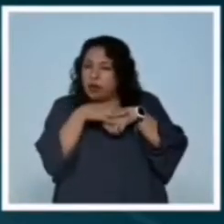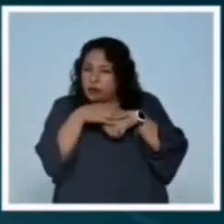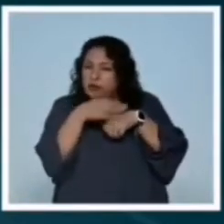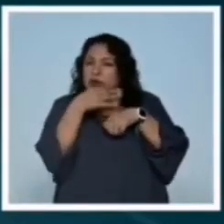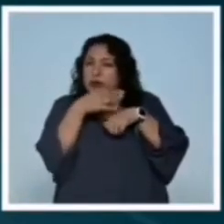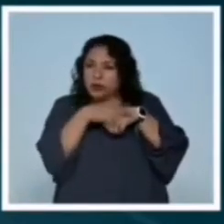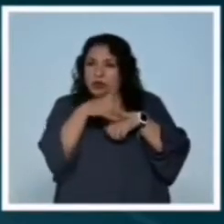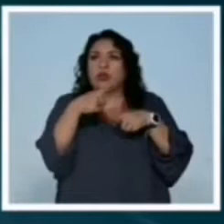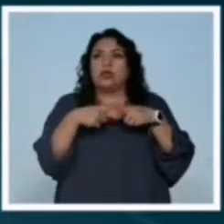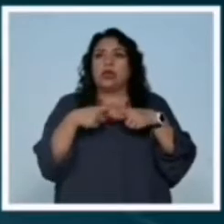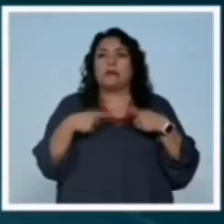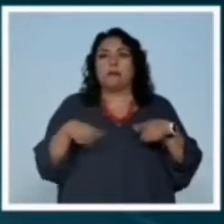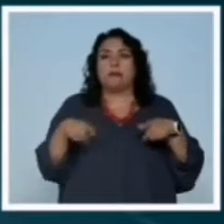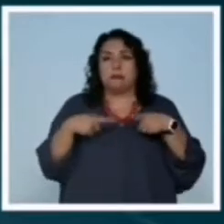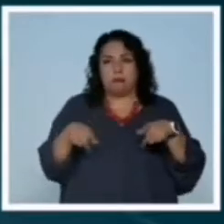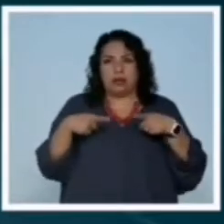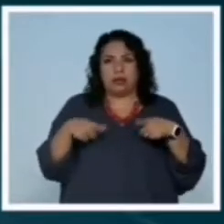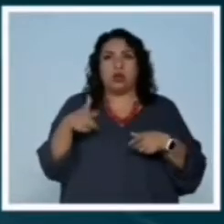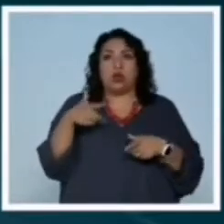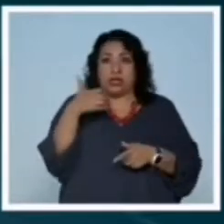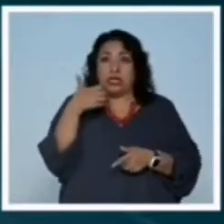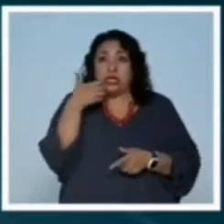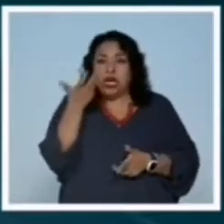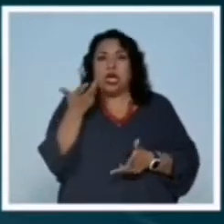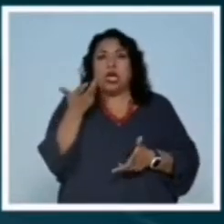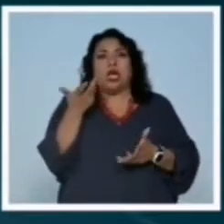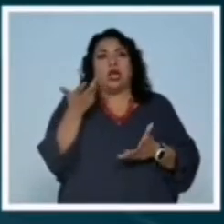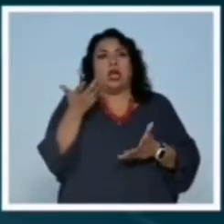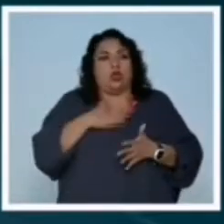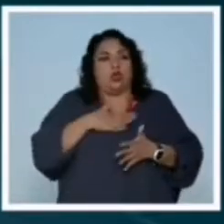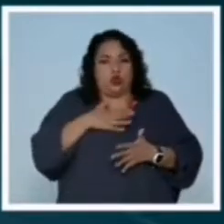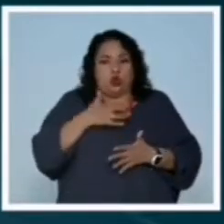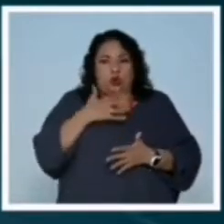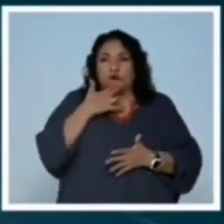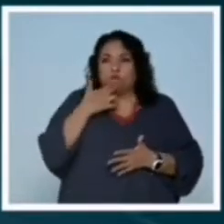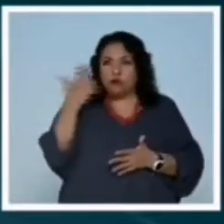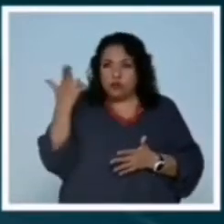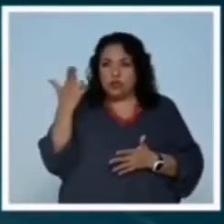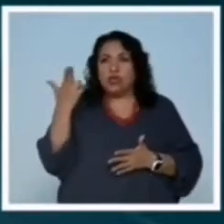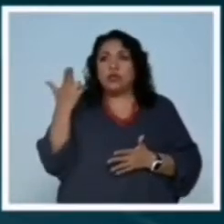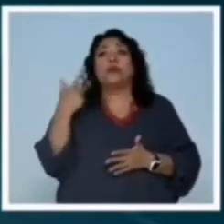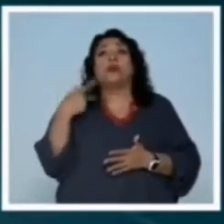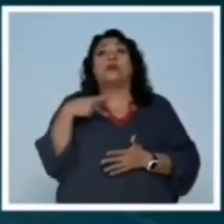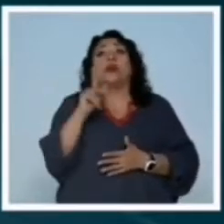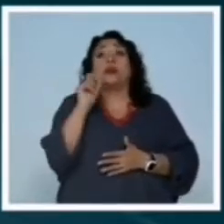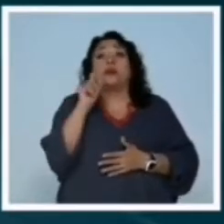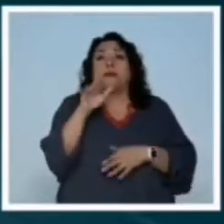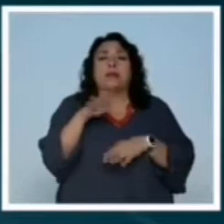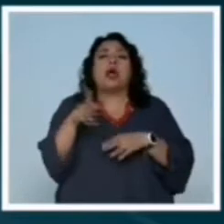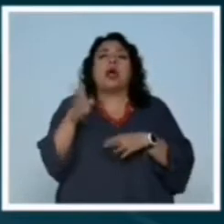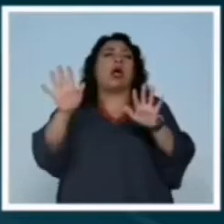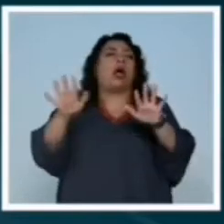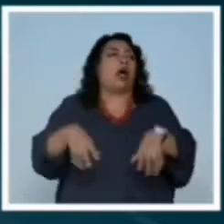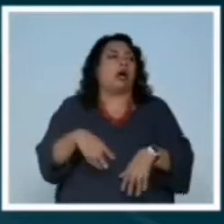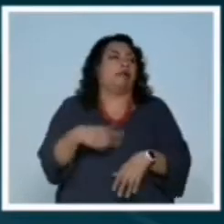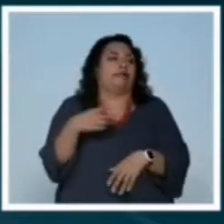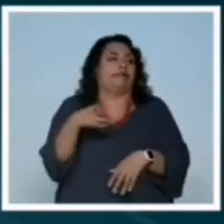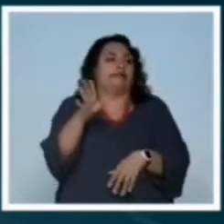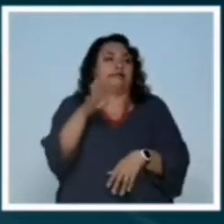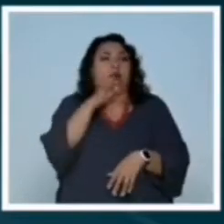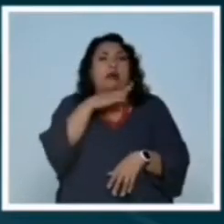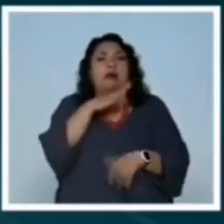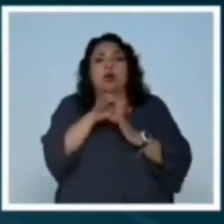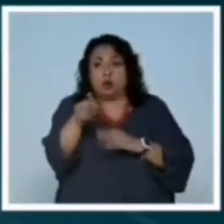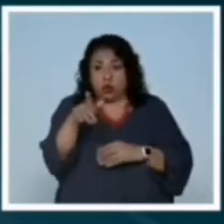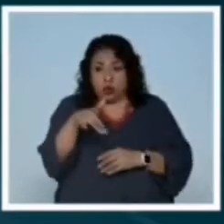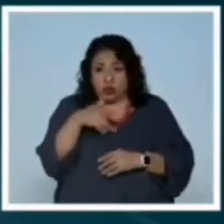éste que dan las personas que quieren o están buscando cometer o sis un suicidio y sobre todo no invalidar lo por ejemplo es decir